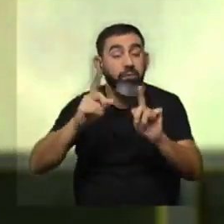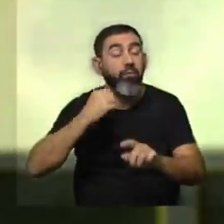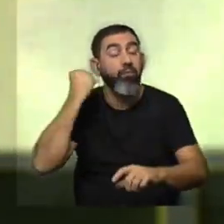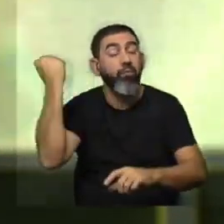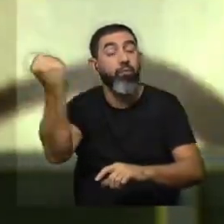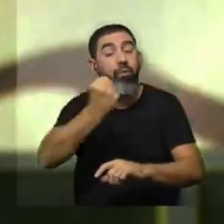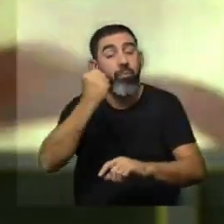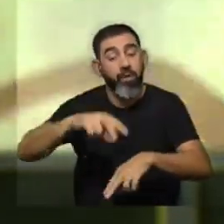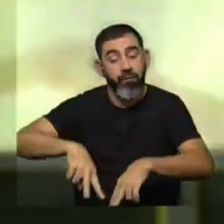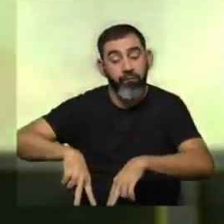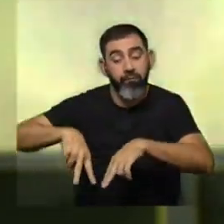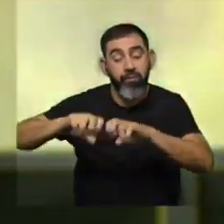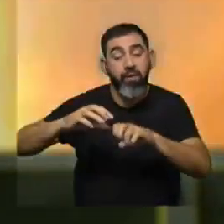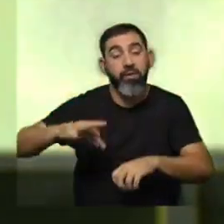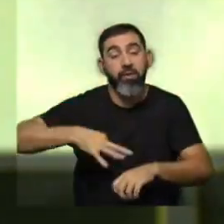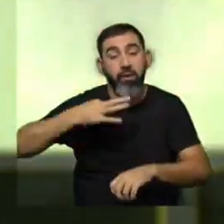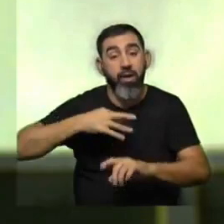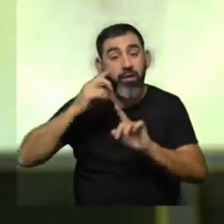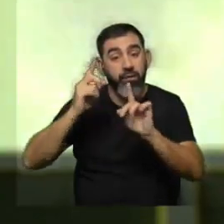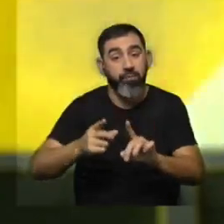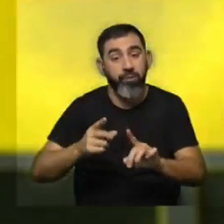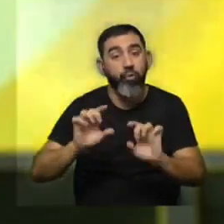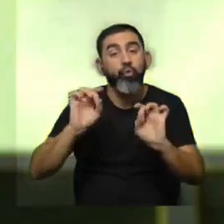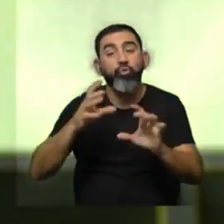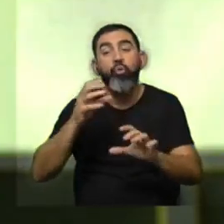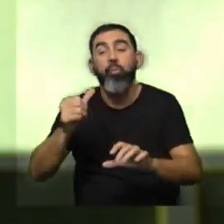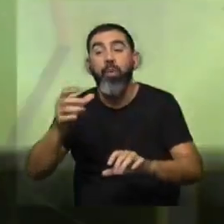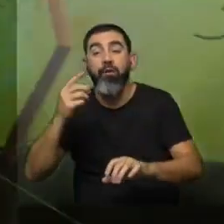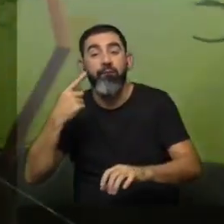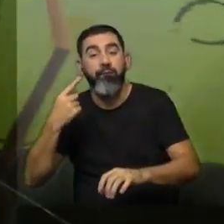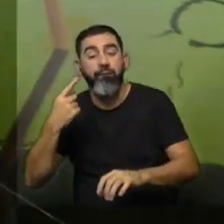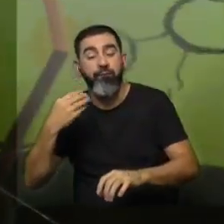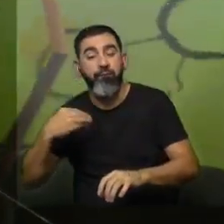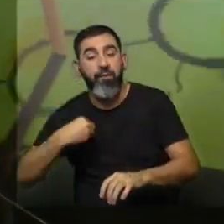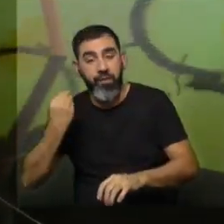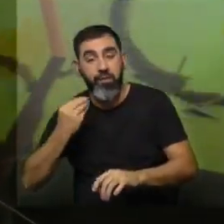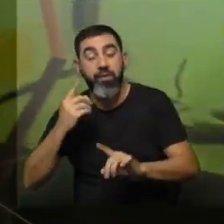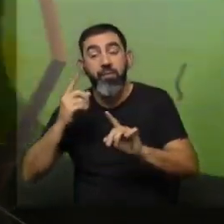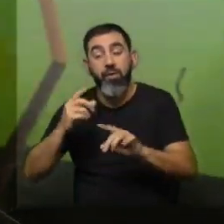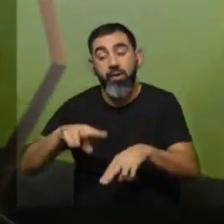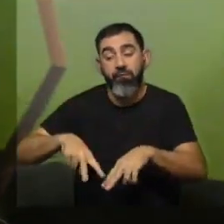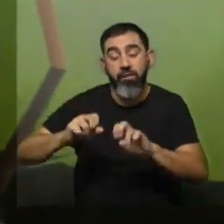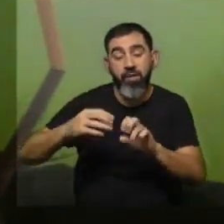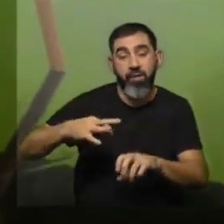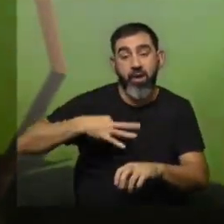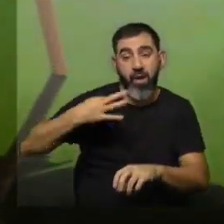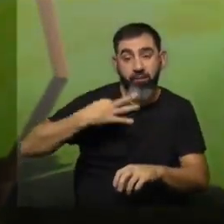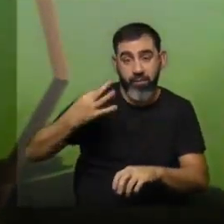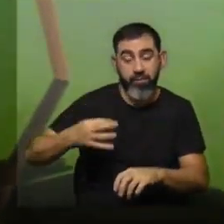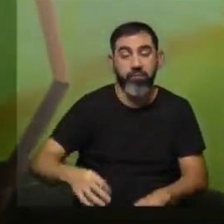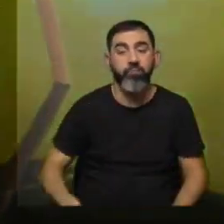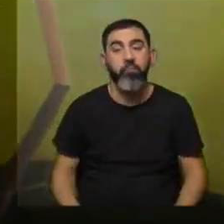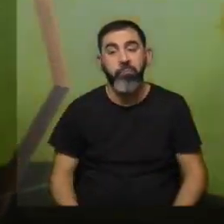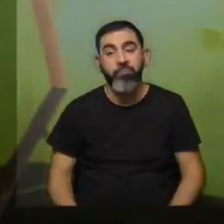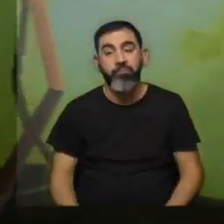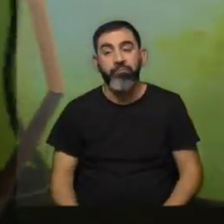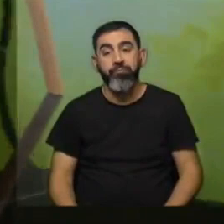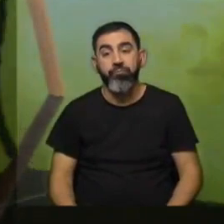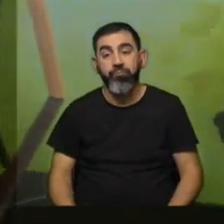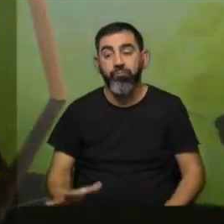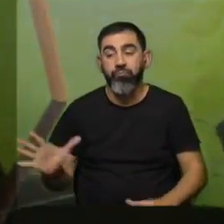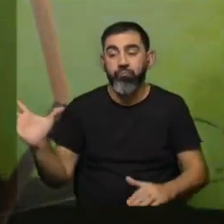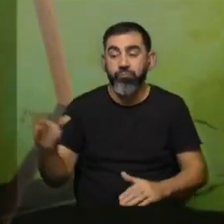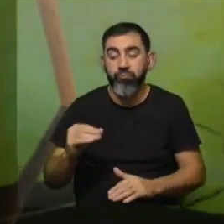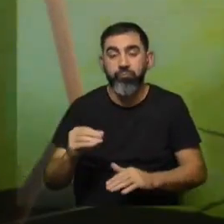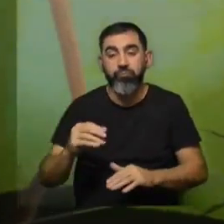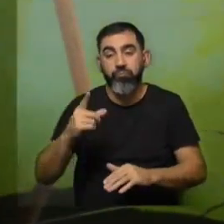clave para estudiar la vida. O sea, no es solo clave para la vida, sino es clave para estudiar la vida. Porque todo lo que se desarrolla, todo lo que tiene que